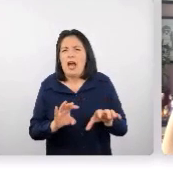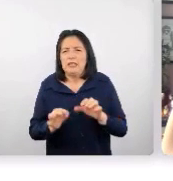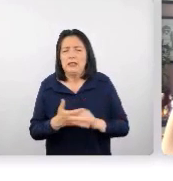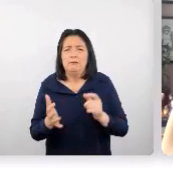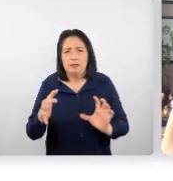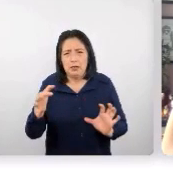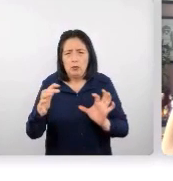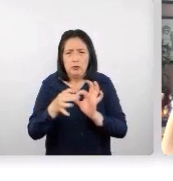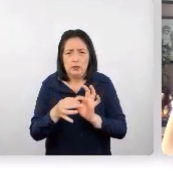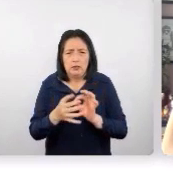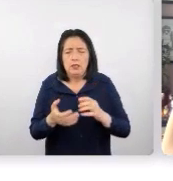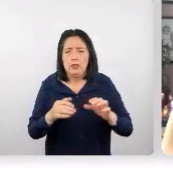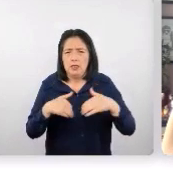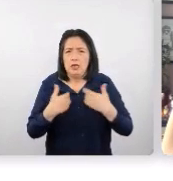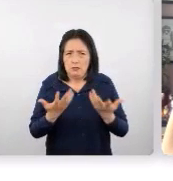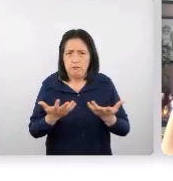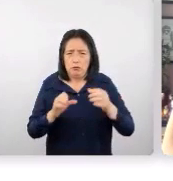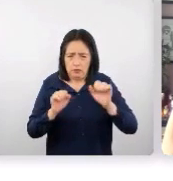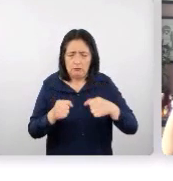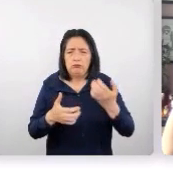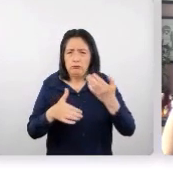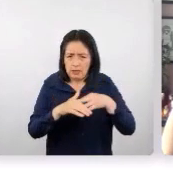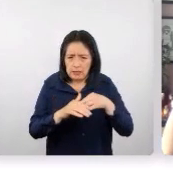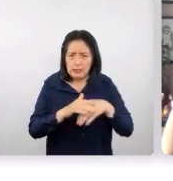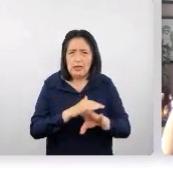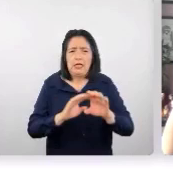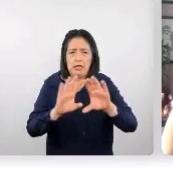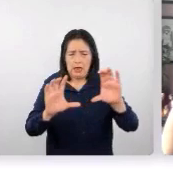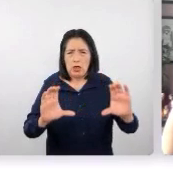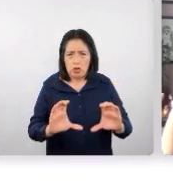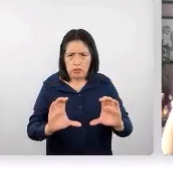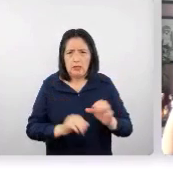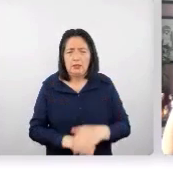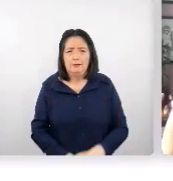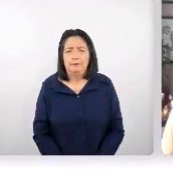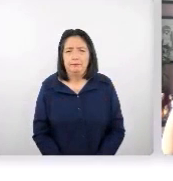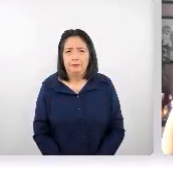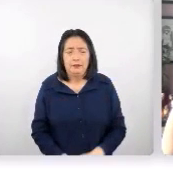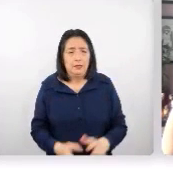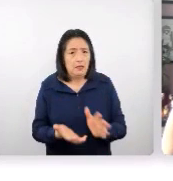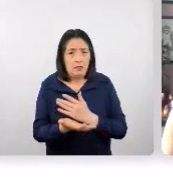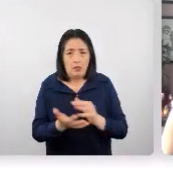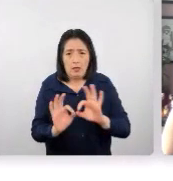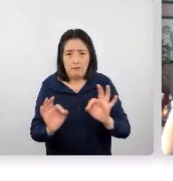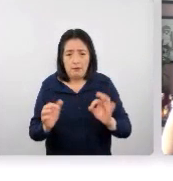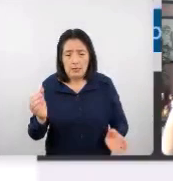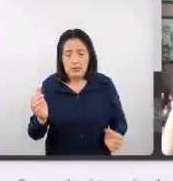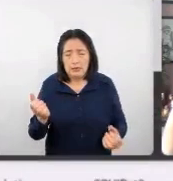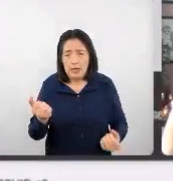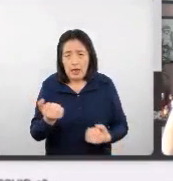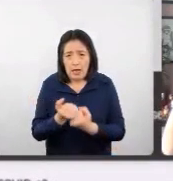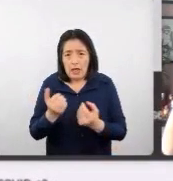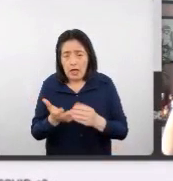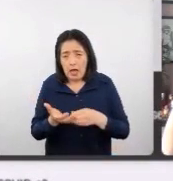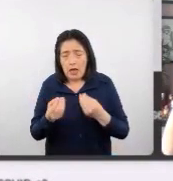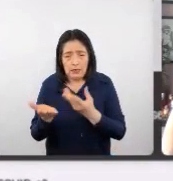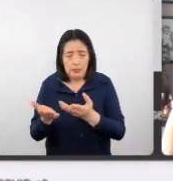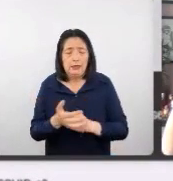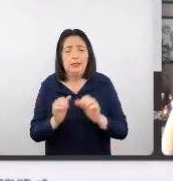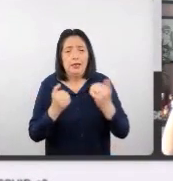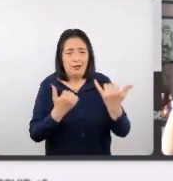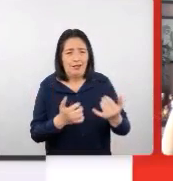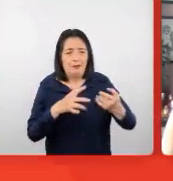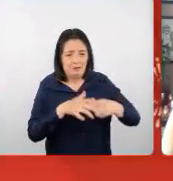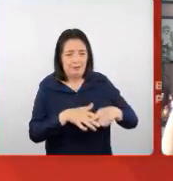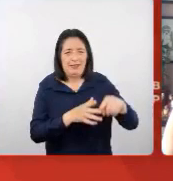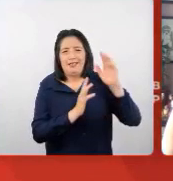suscribirse y poder acceder a esta constancia. Sin más que añadir, vamos a dar inicio a esta